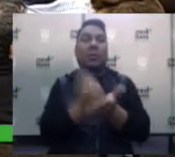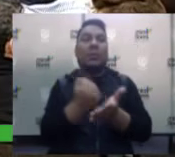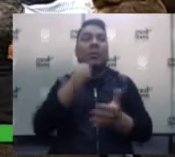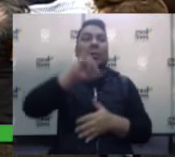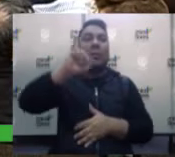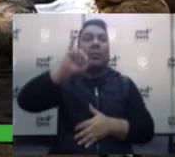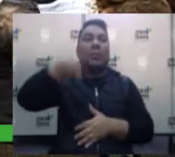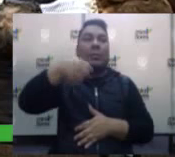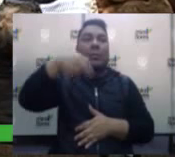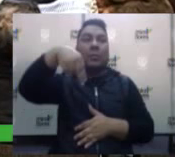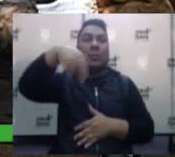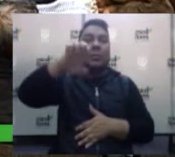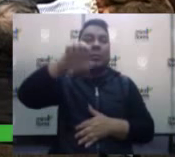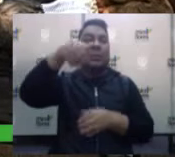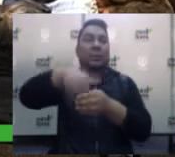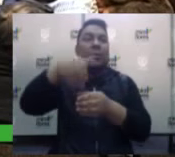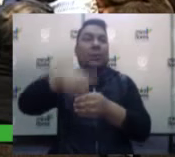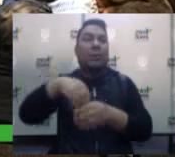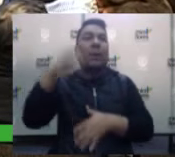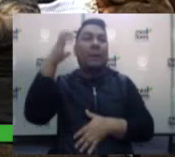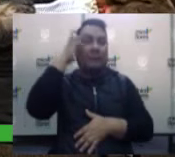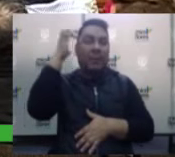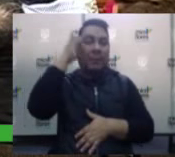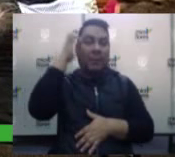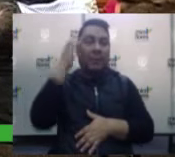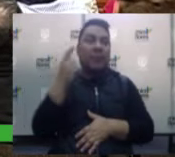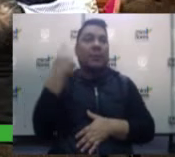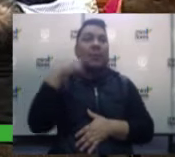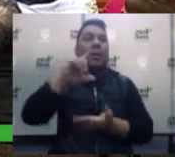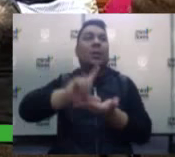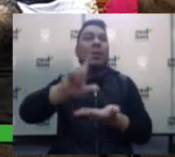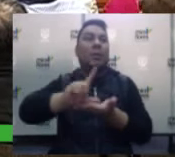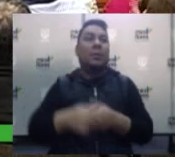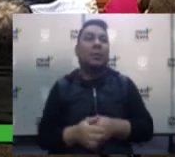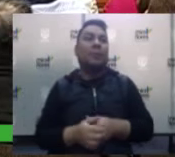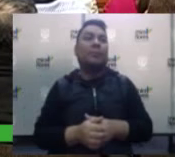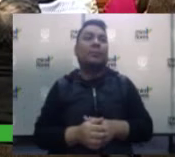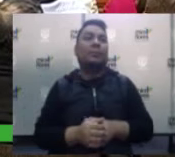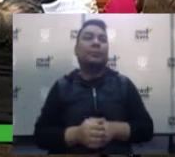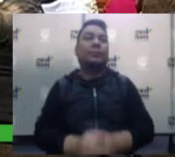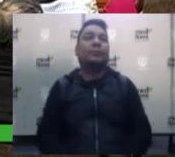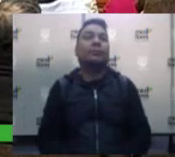jurado electoral especial. Esas ¿para Miraflores? Para Miraflores y para Lima.